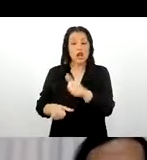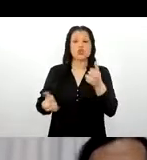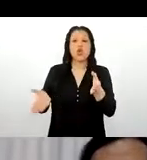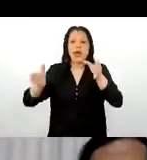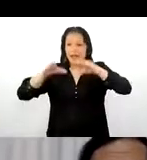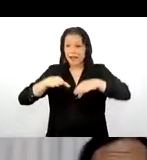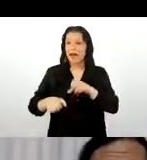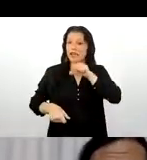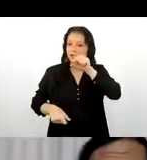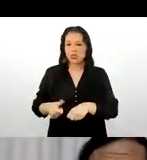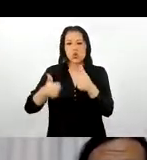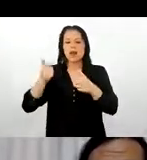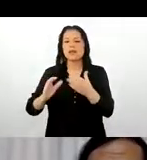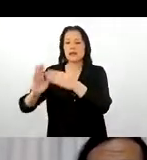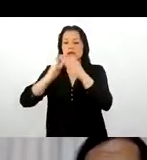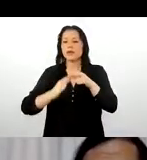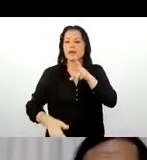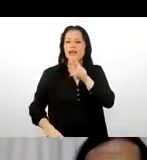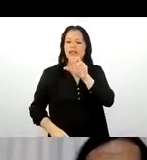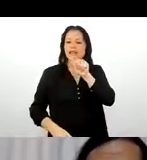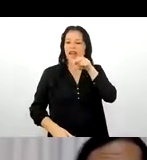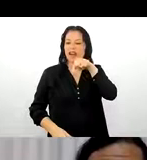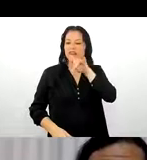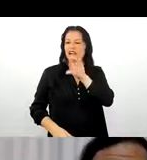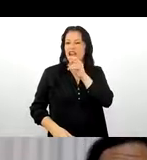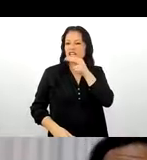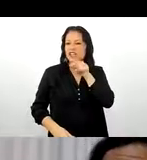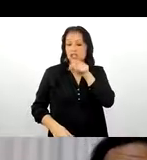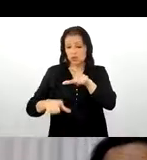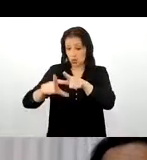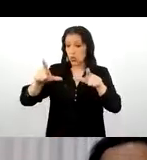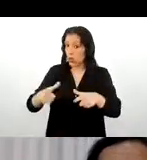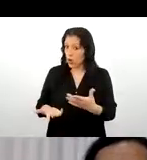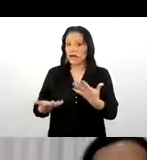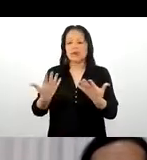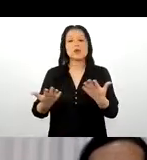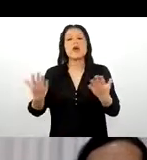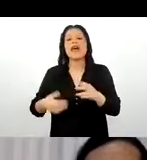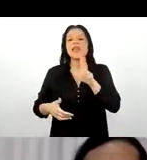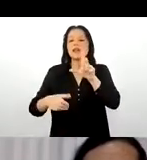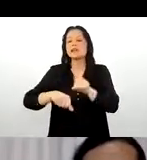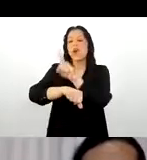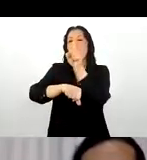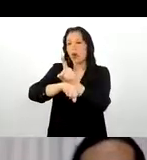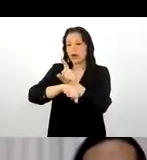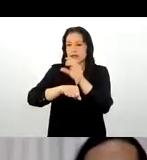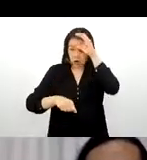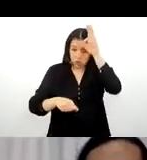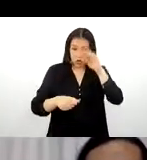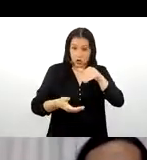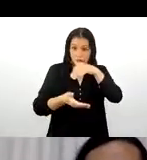es la comunidad de Racchi. Es una comunidad que se encuentra justamente a 3 horas de Cusco, la ciudad de